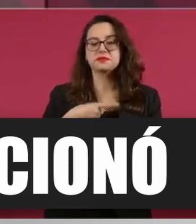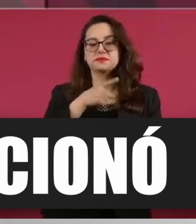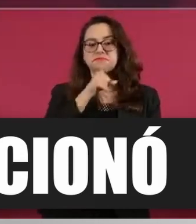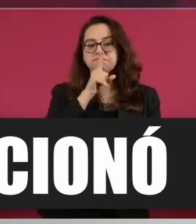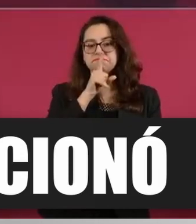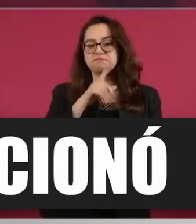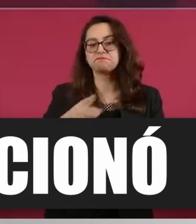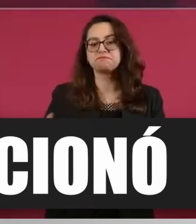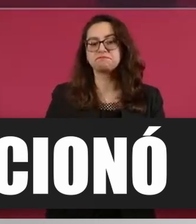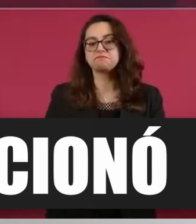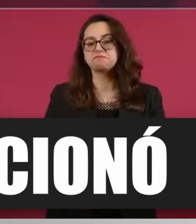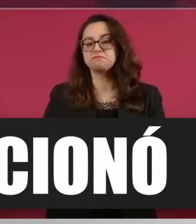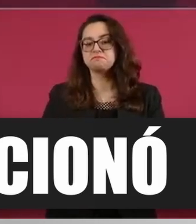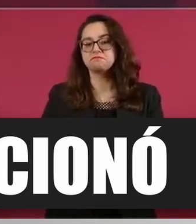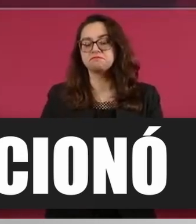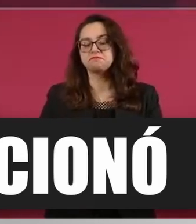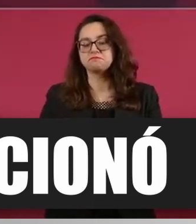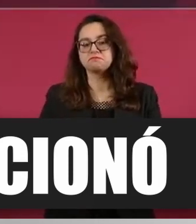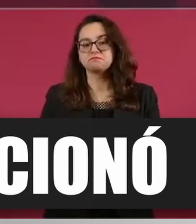no pagar impuestos